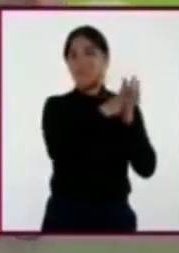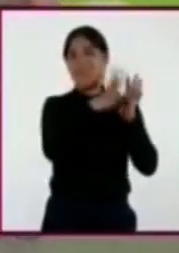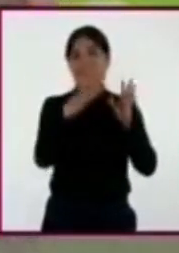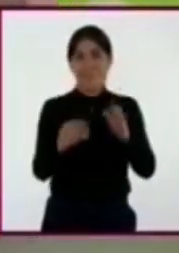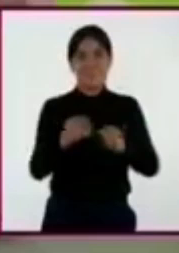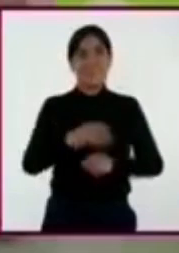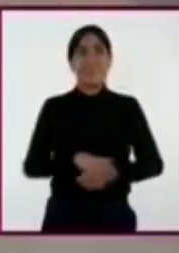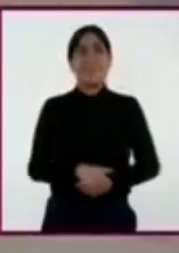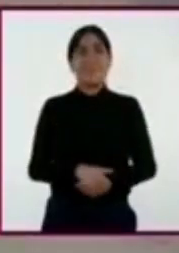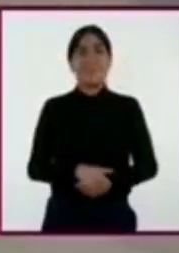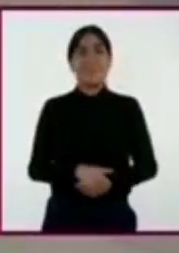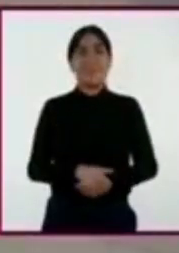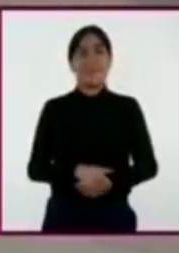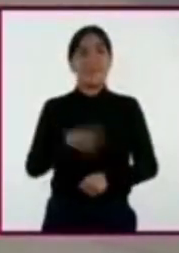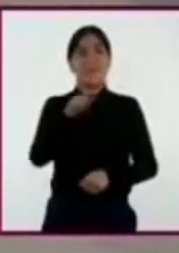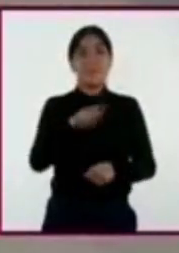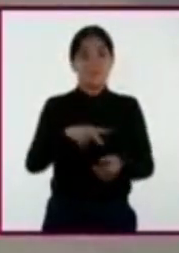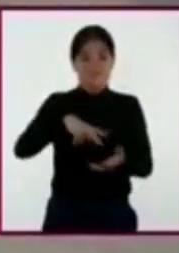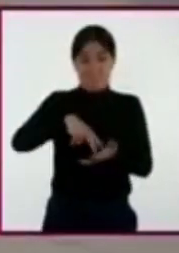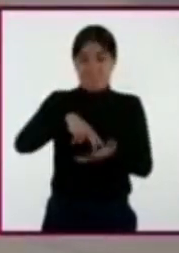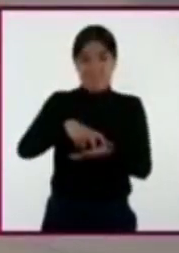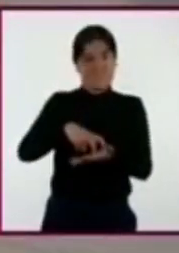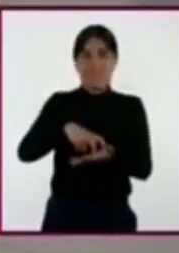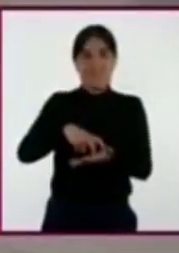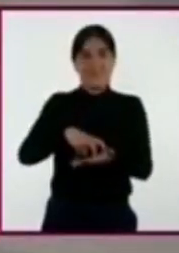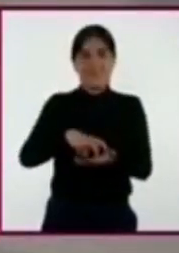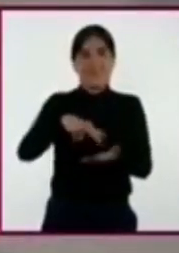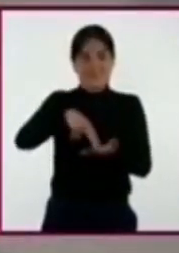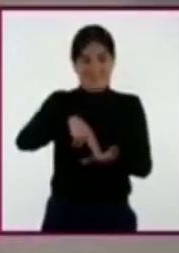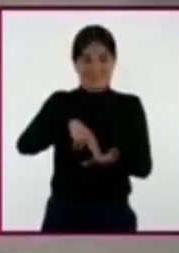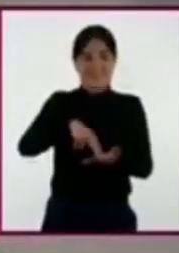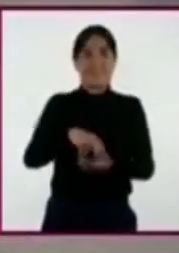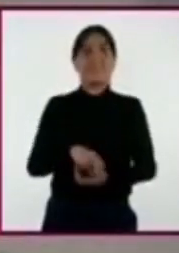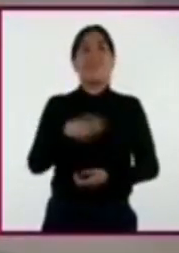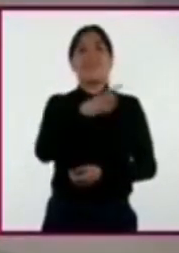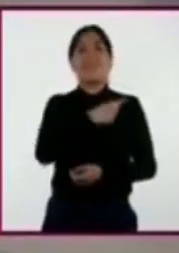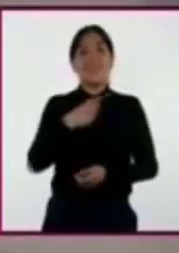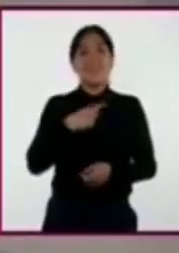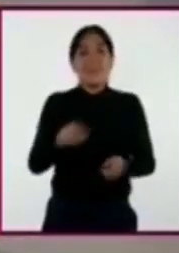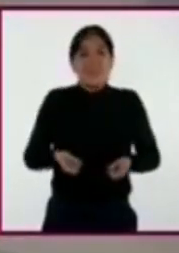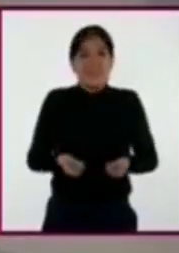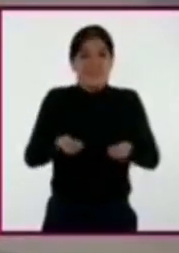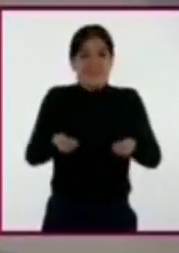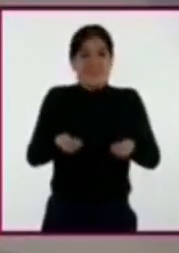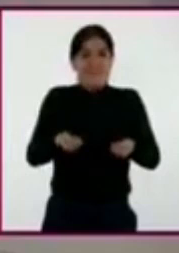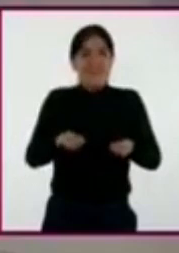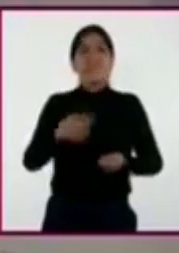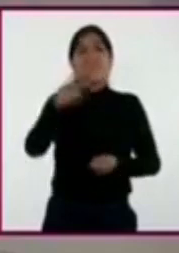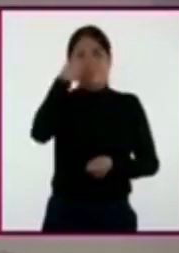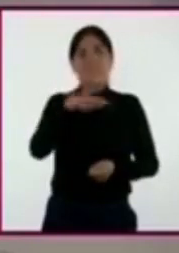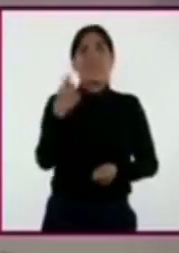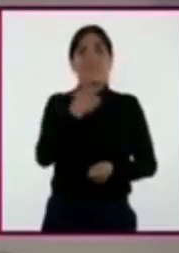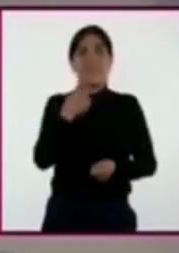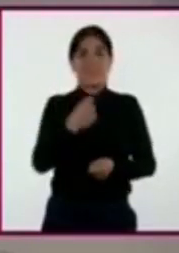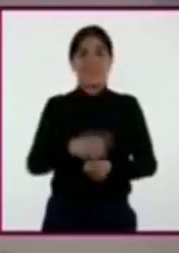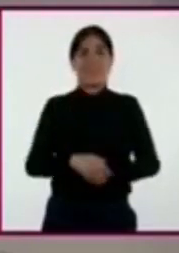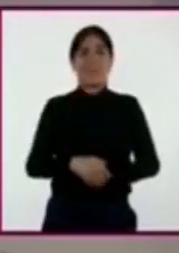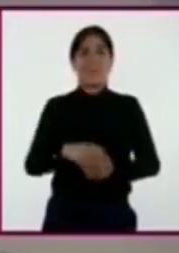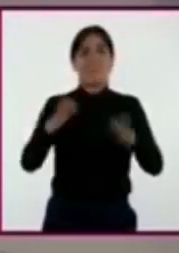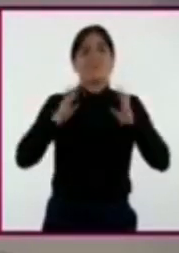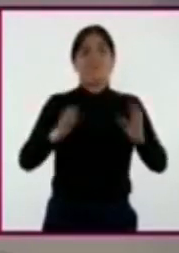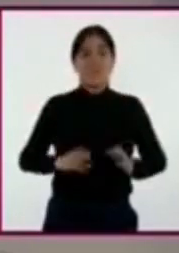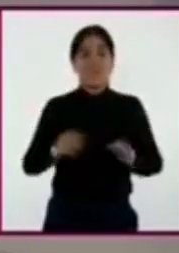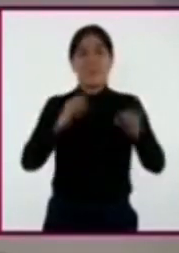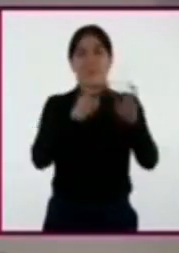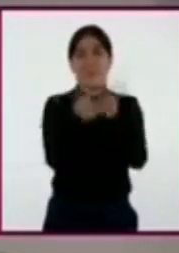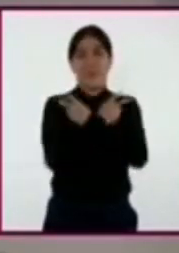calcetín sin flexionar rodillas. Vamos a jalar para que nuestros músculos